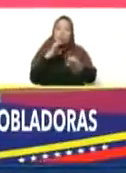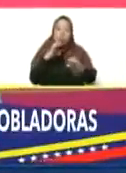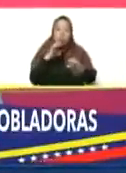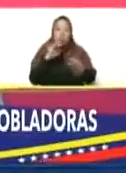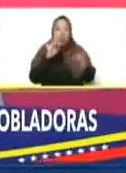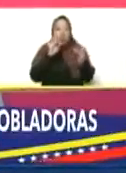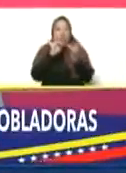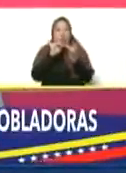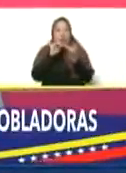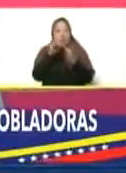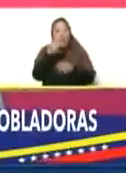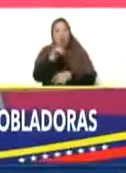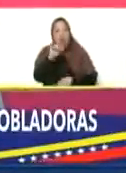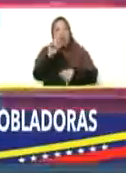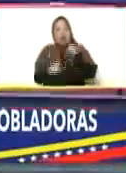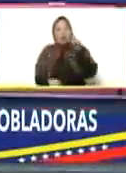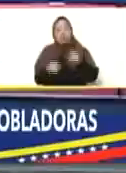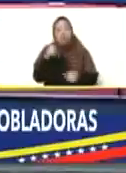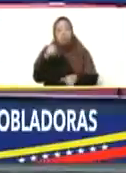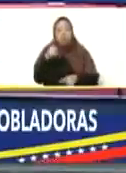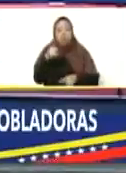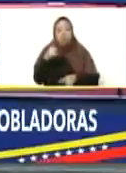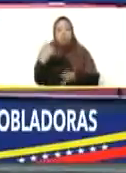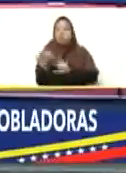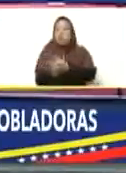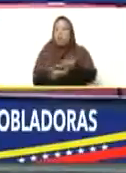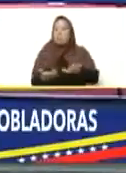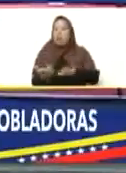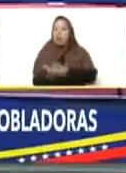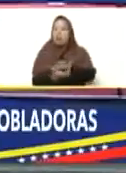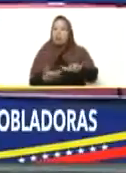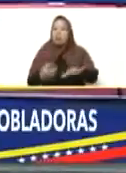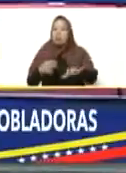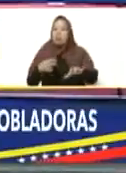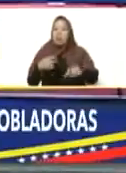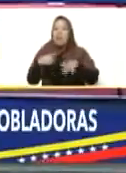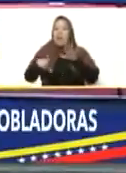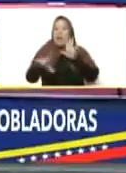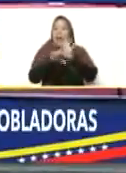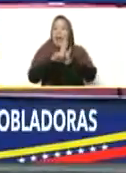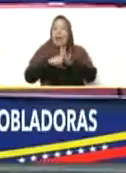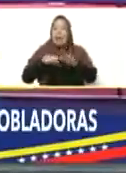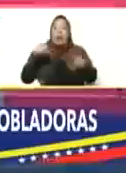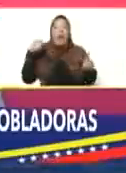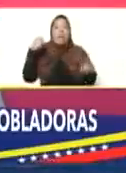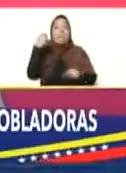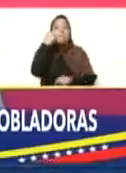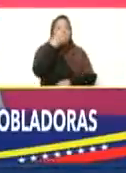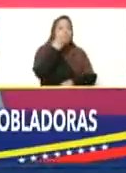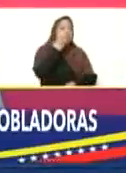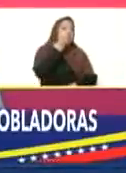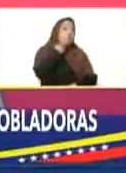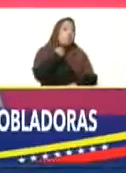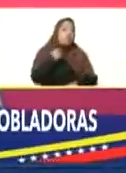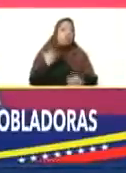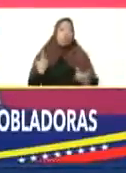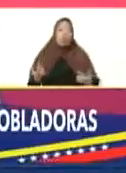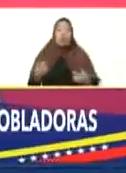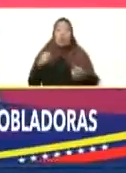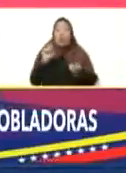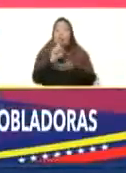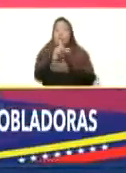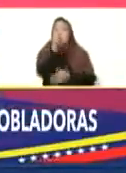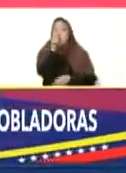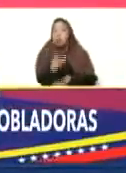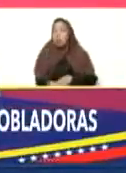cuando haya algún tipo de violación de la ley de abuso de intento de desalojo se actúe de